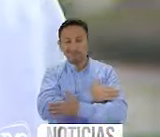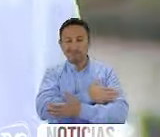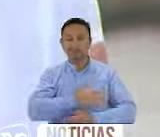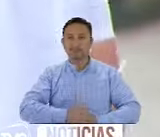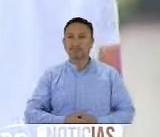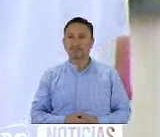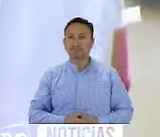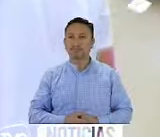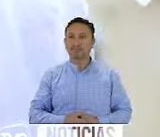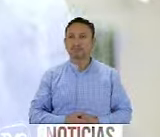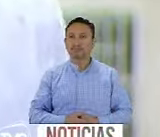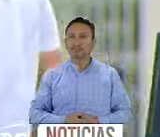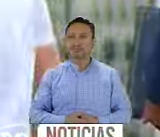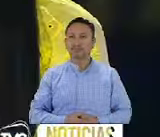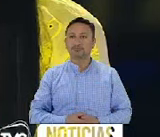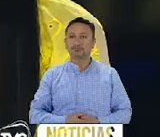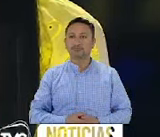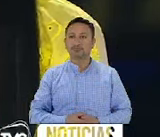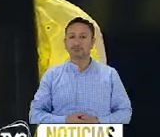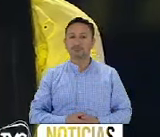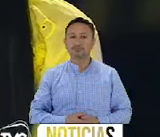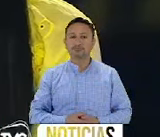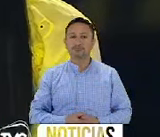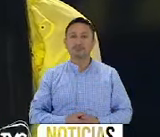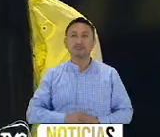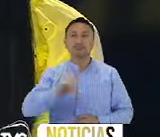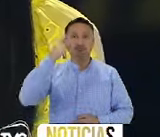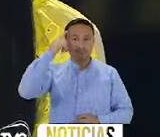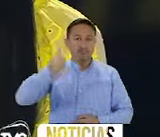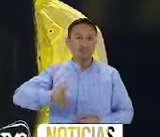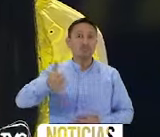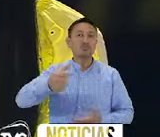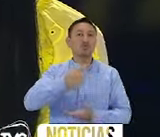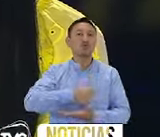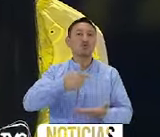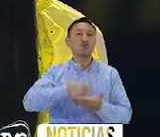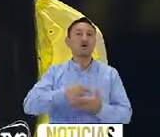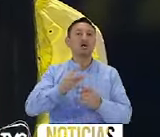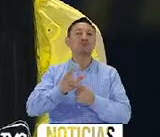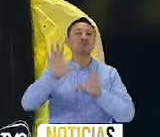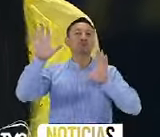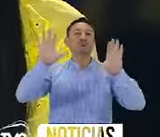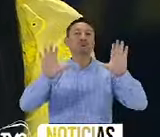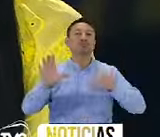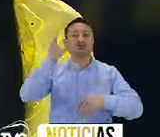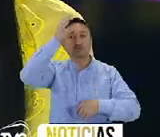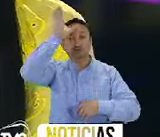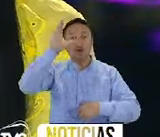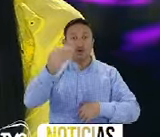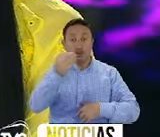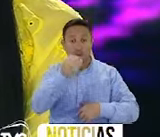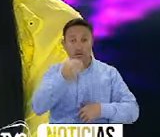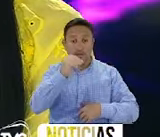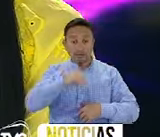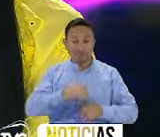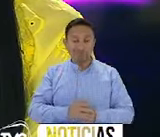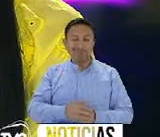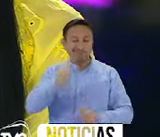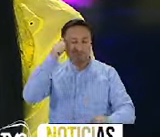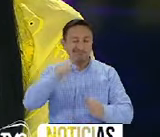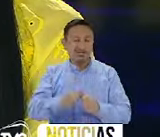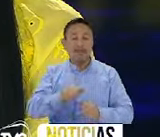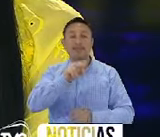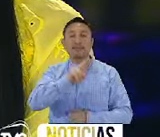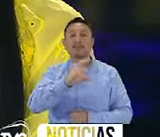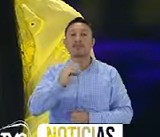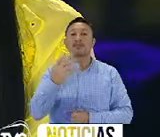Pisa. La gobernación del Guayas realizó una feria cultural y gastronómica en conmemoración de los 204